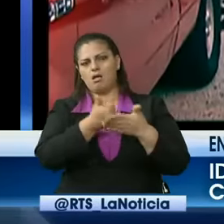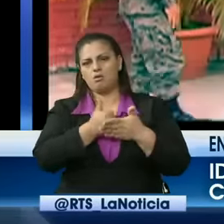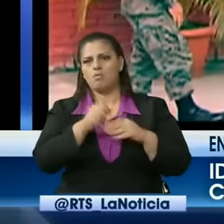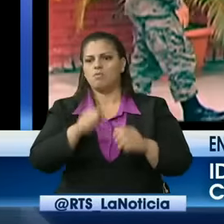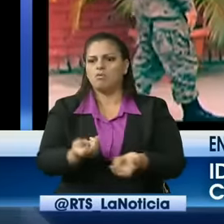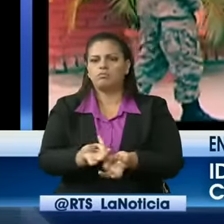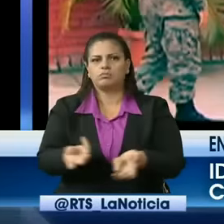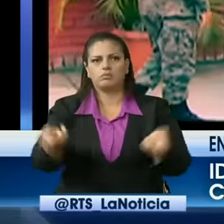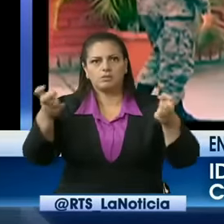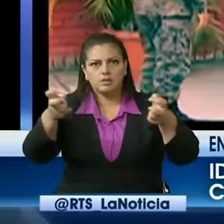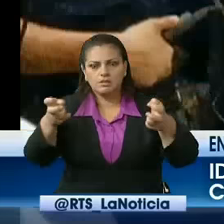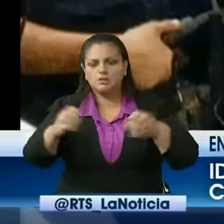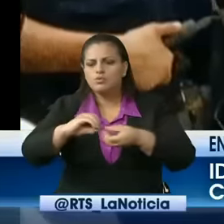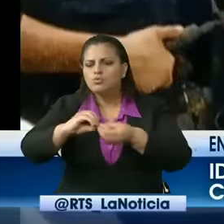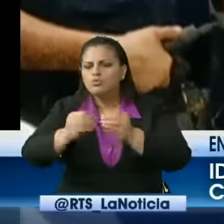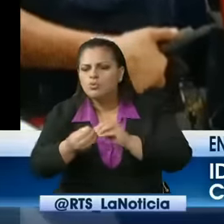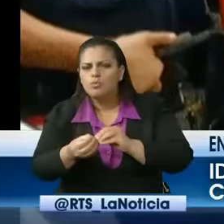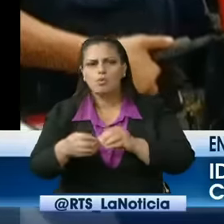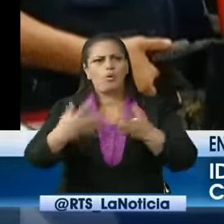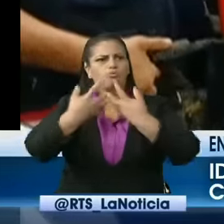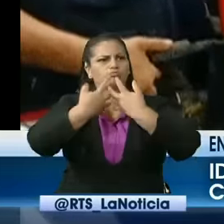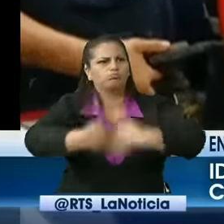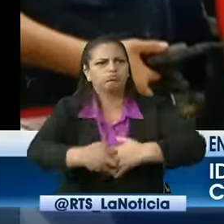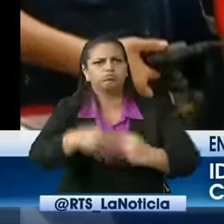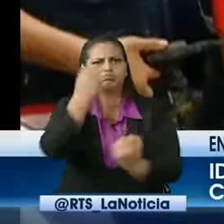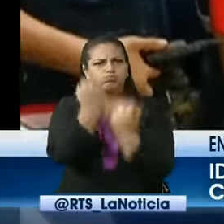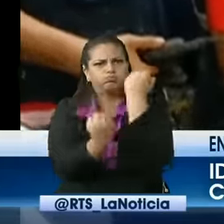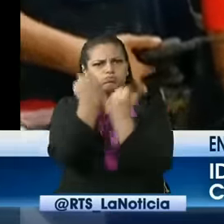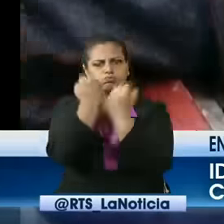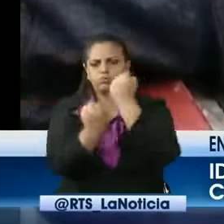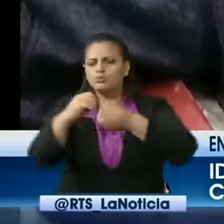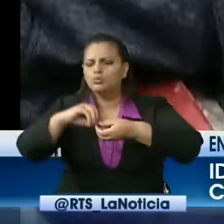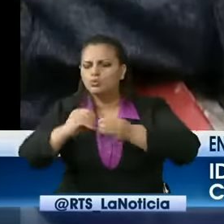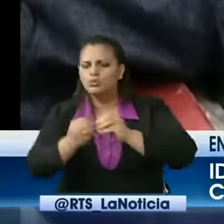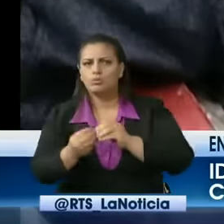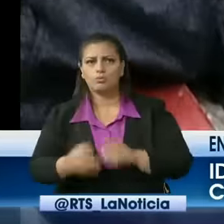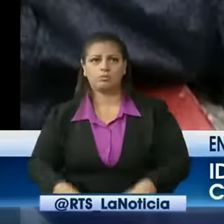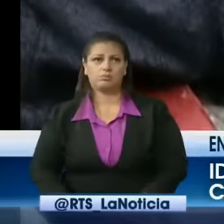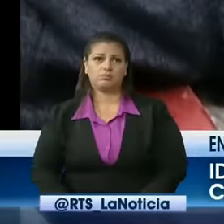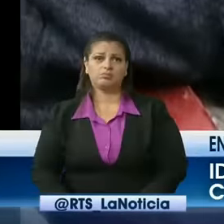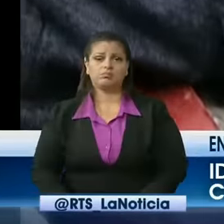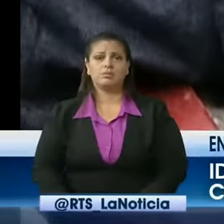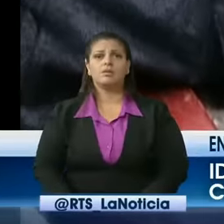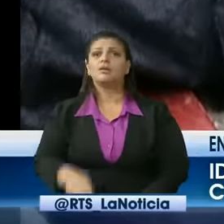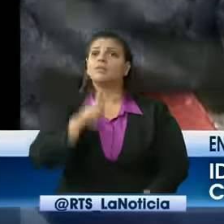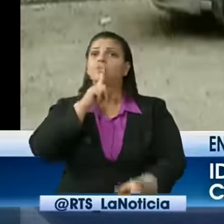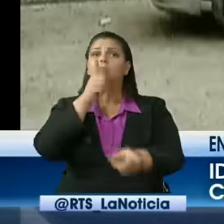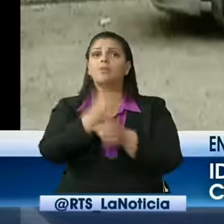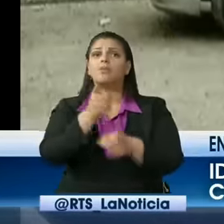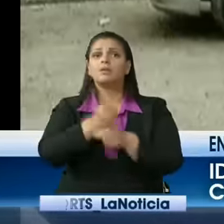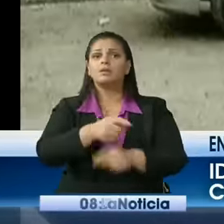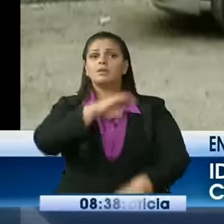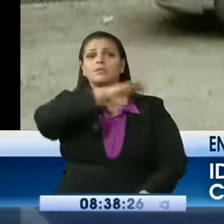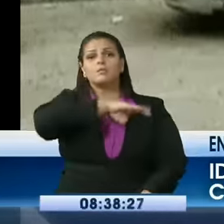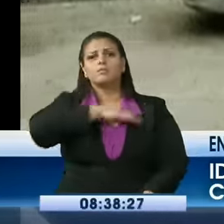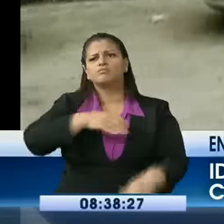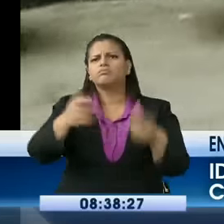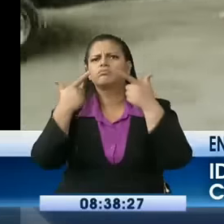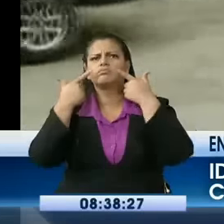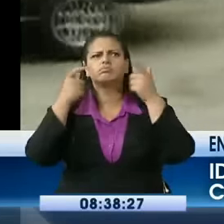motor como en la numeración de chasis. Sostiene que los controles en patios y ferias no tendrán tregua. Es un delito